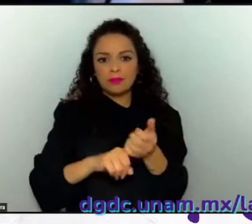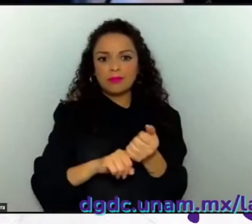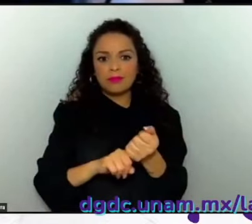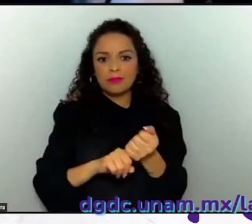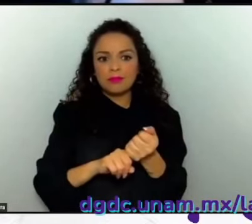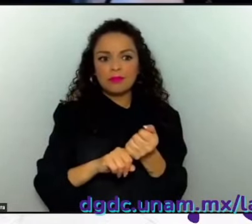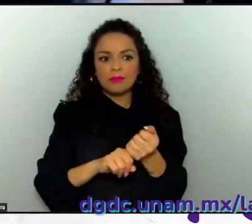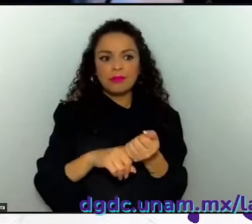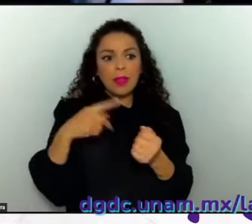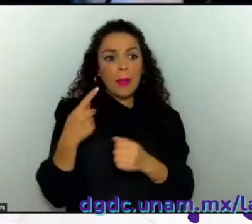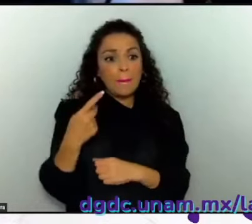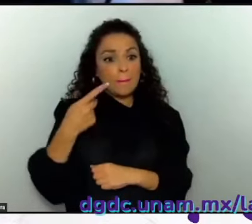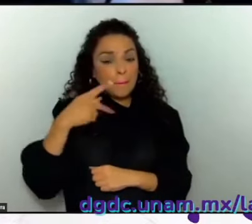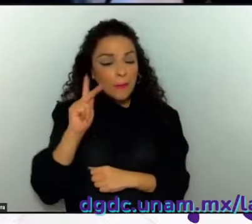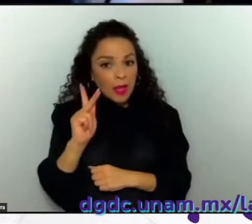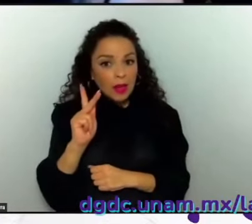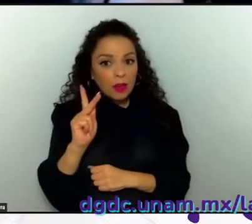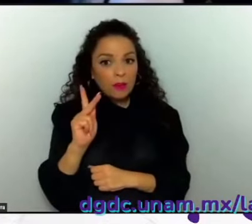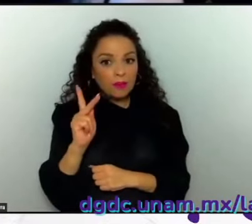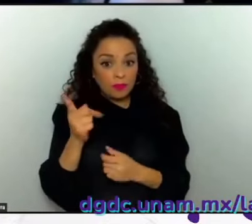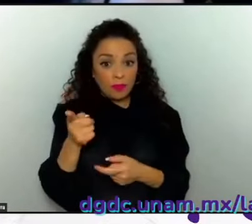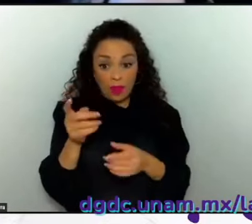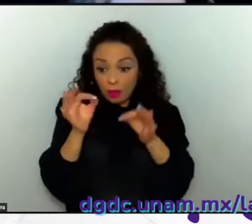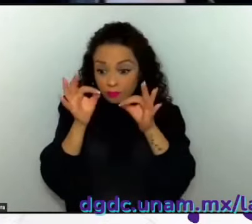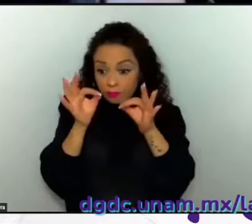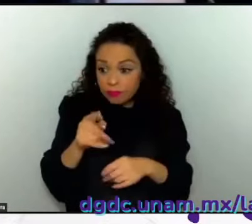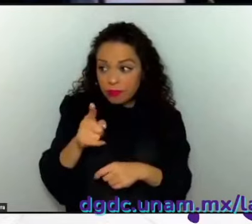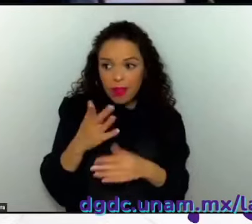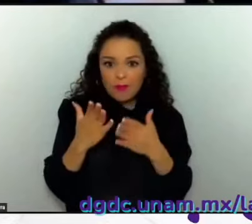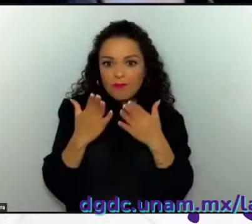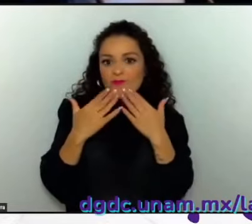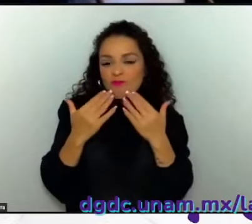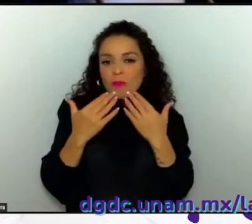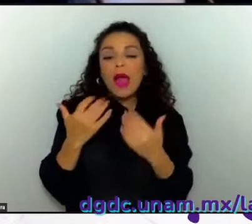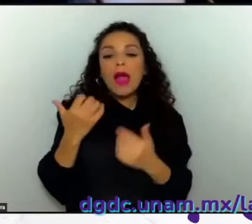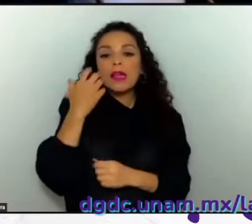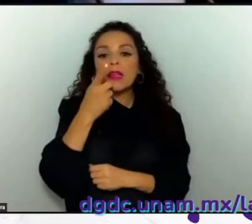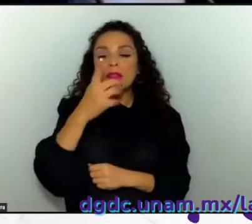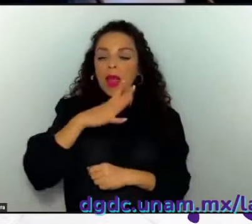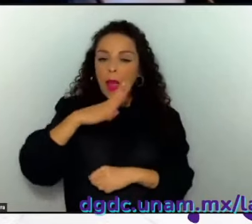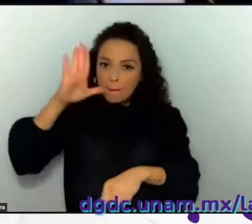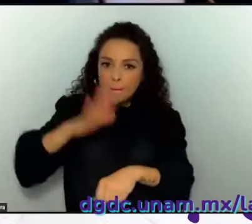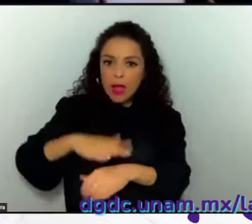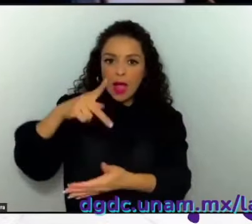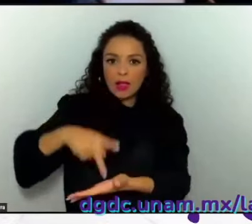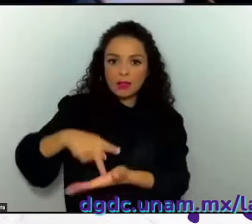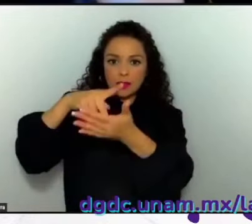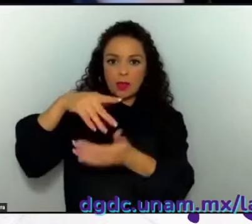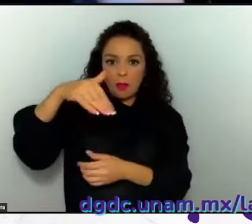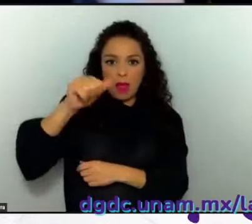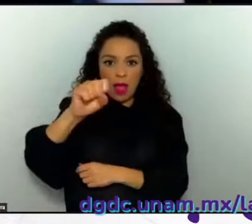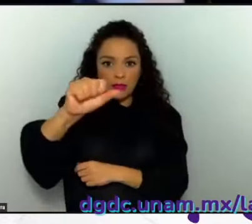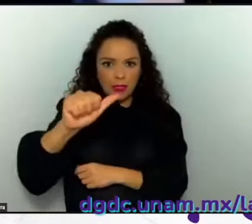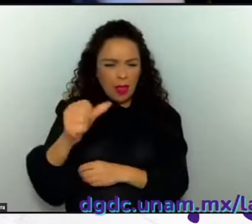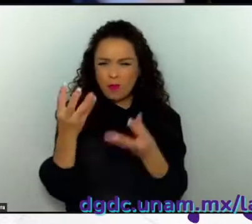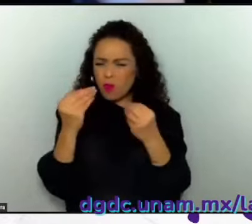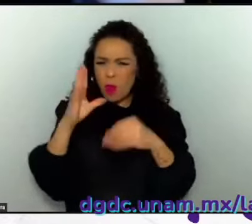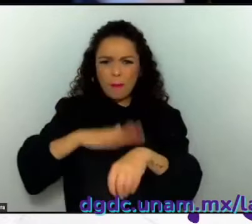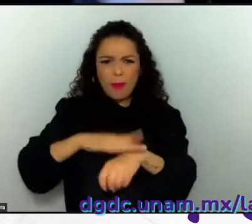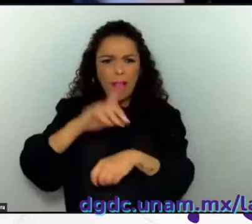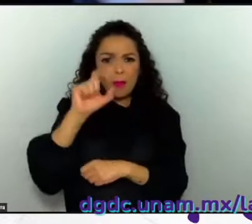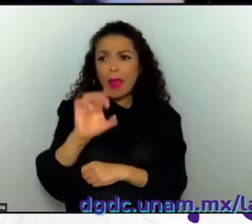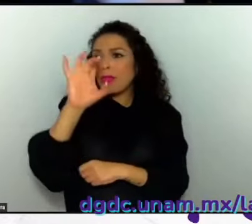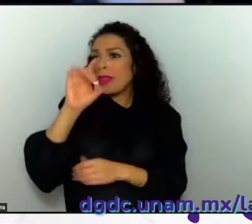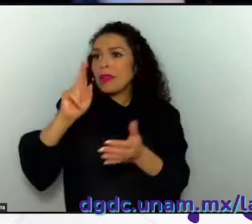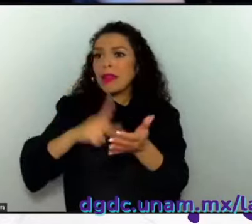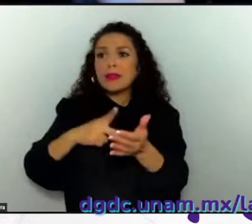En cambio, claramente el cúmulo existía, y entonces implicaba que tenía que haber más masa en ese cúmulo de la que veíamos, pero mucha más masa, 20, 30 veces más de